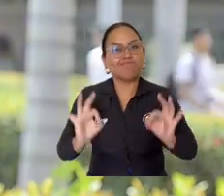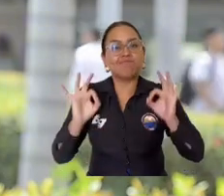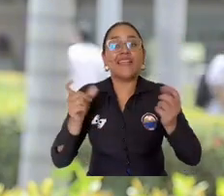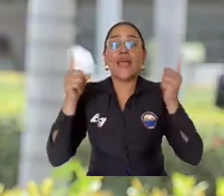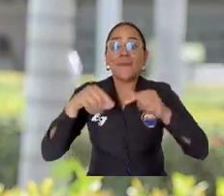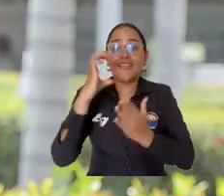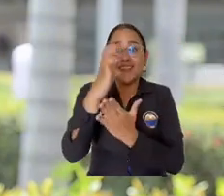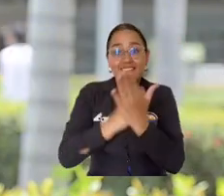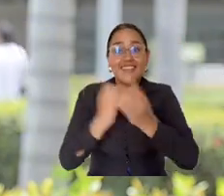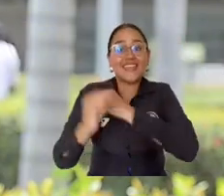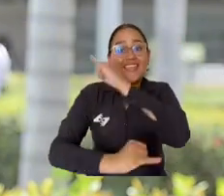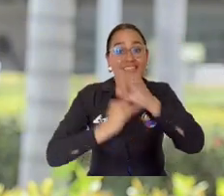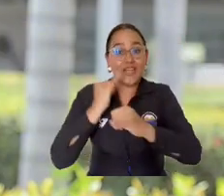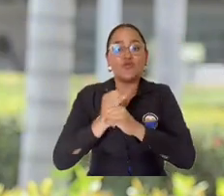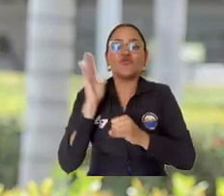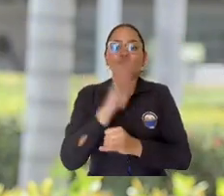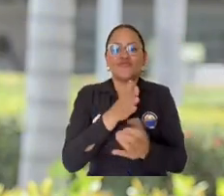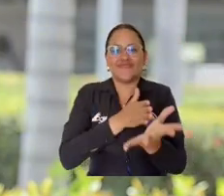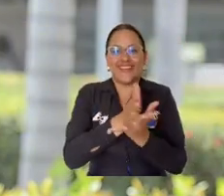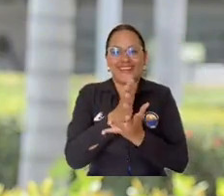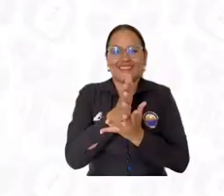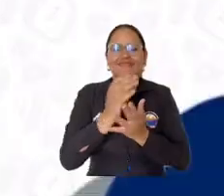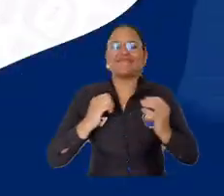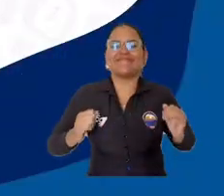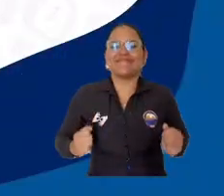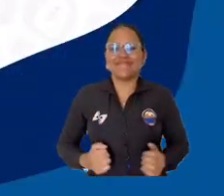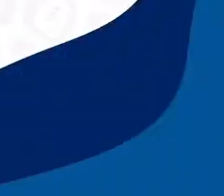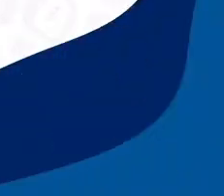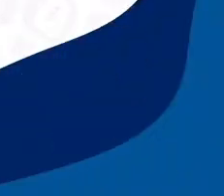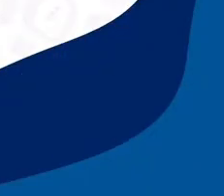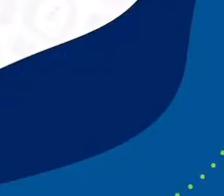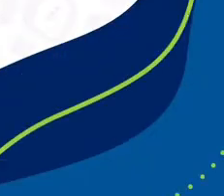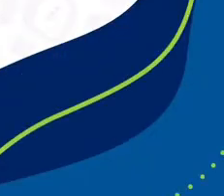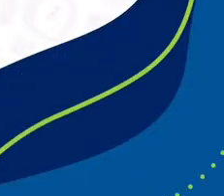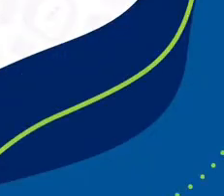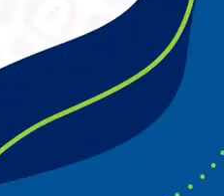de certificación internacional de los programas académicos.